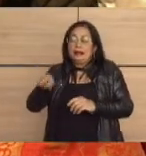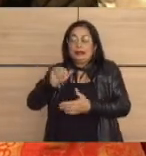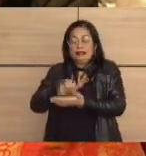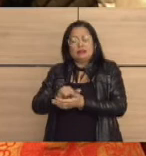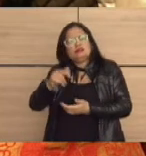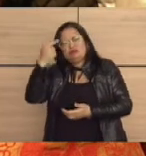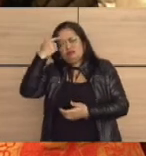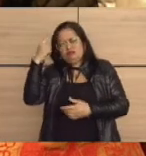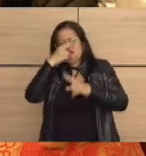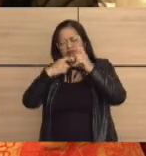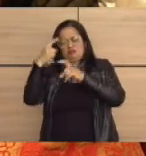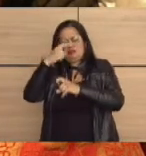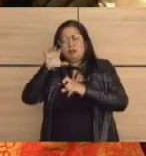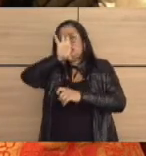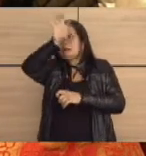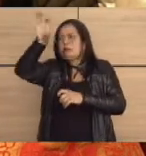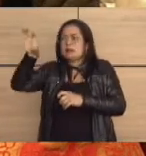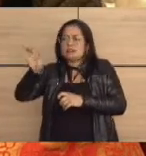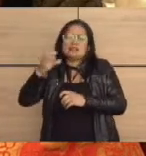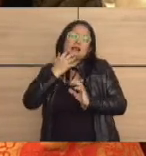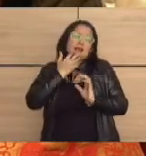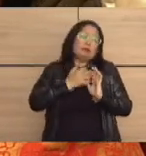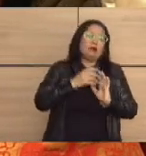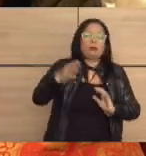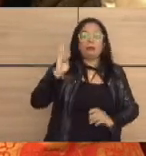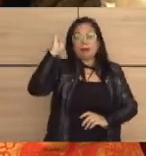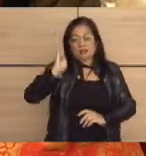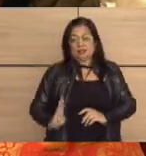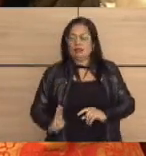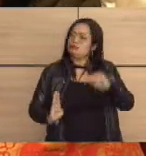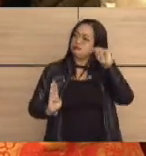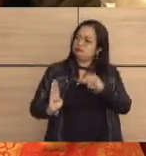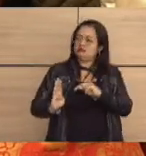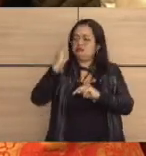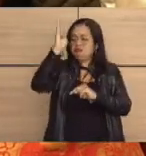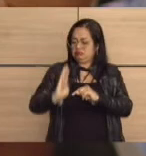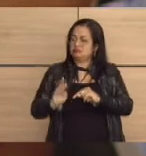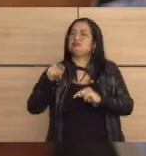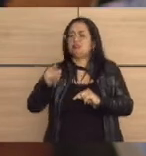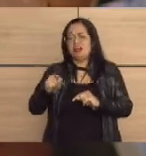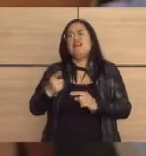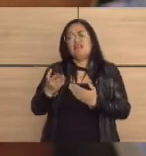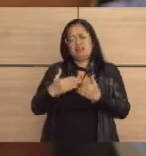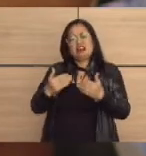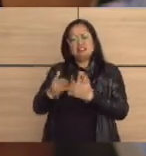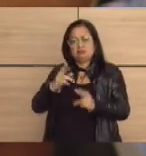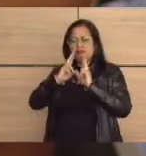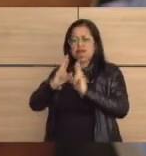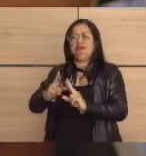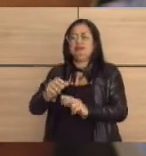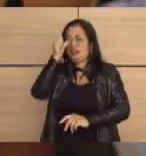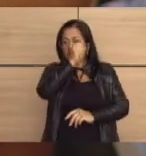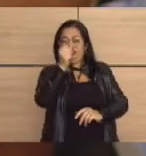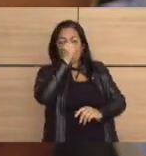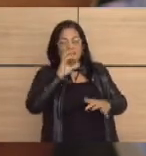ve países como Brasil, uno siente que les resultó fácil reconocerse en esa tradición africana,